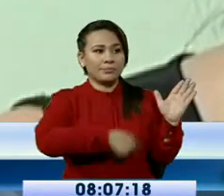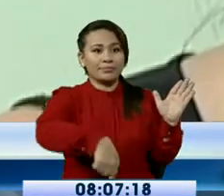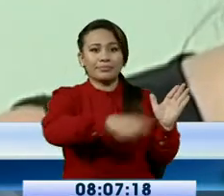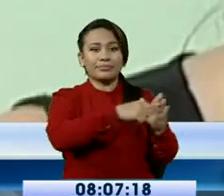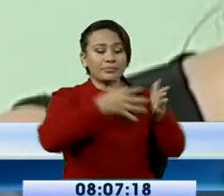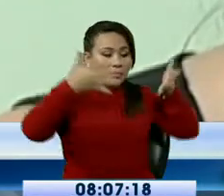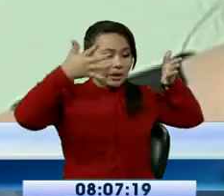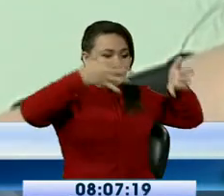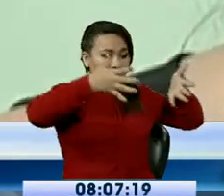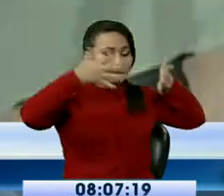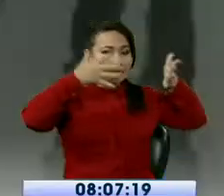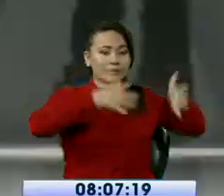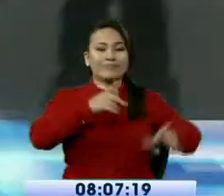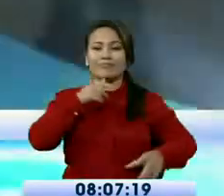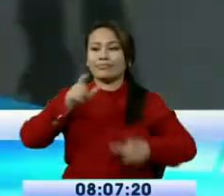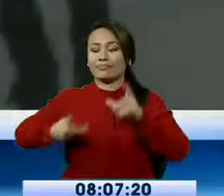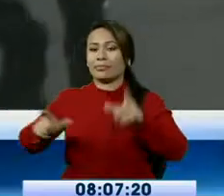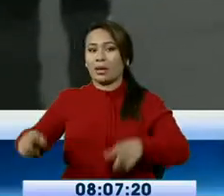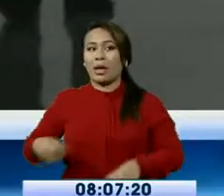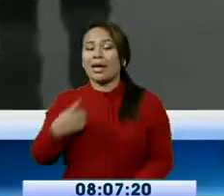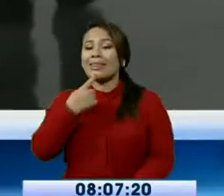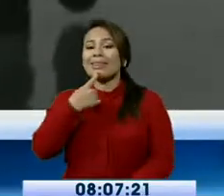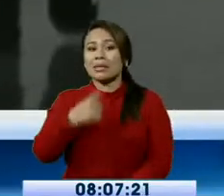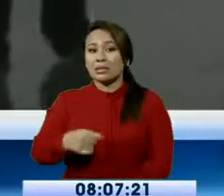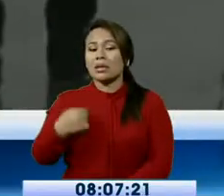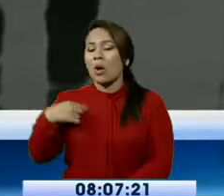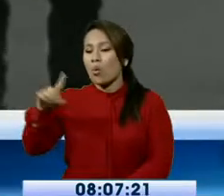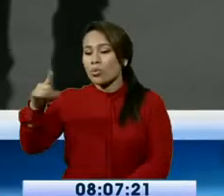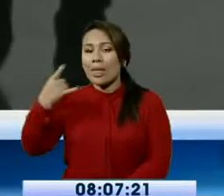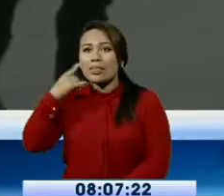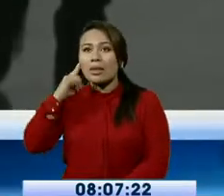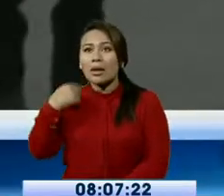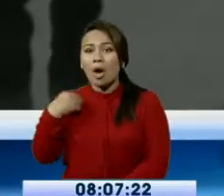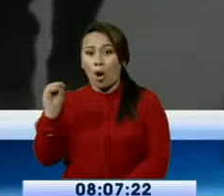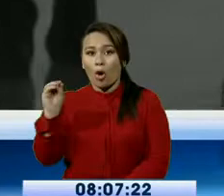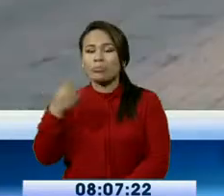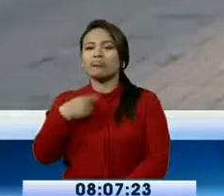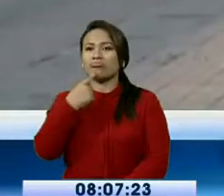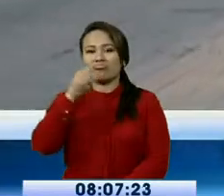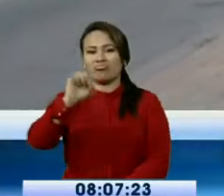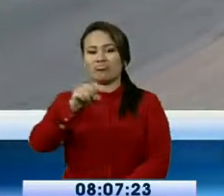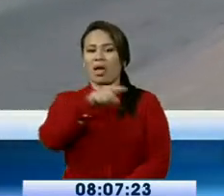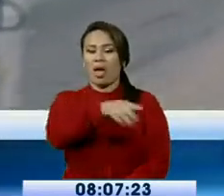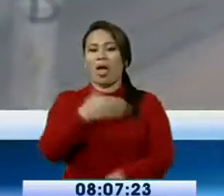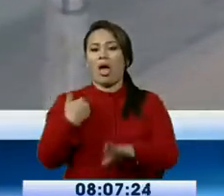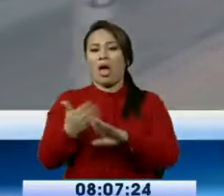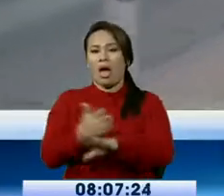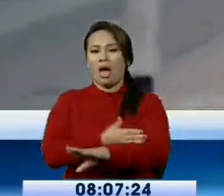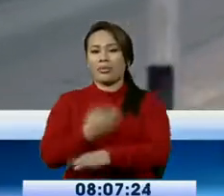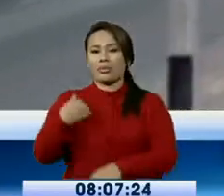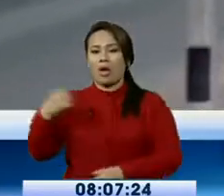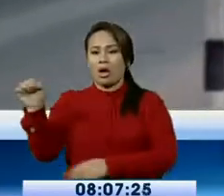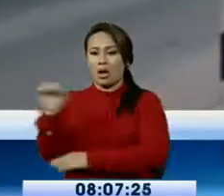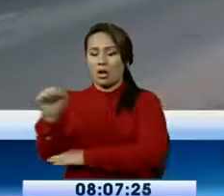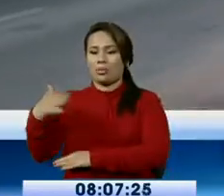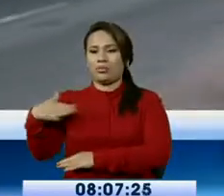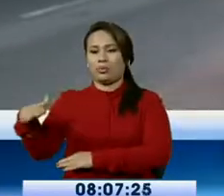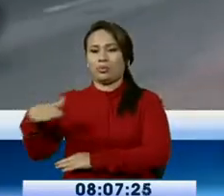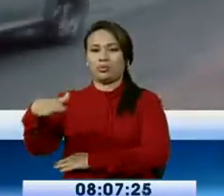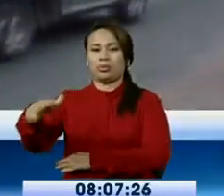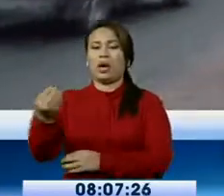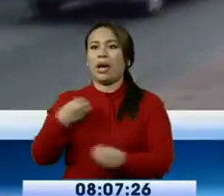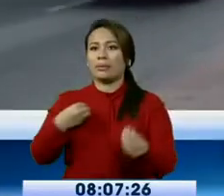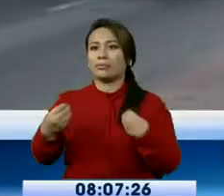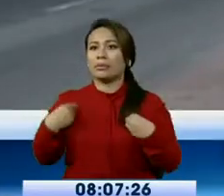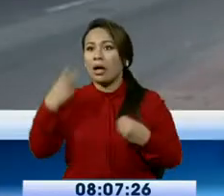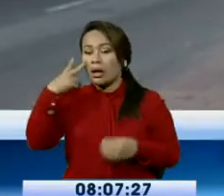y la protección a la víctima. Una de las menores lo reconoció plenamente. En su versión indicó que la abordó cuando salió de clases, aprovechó que caminaba sola